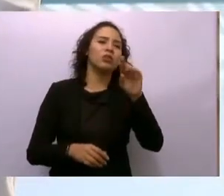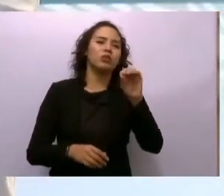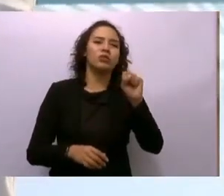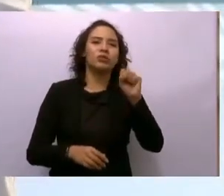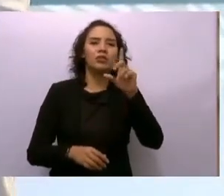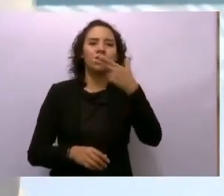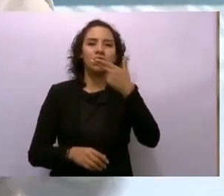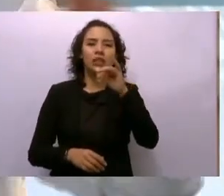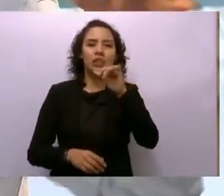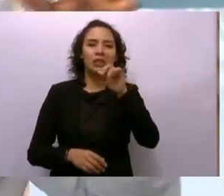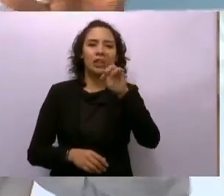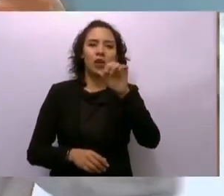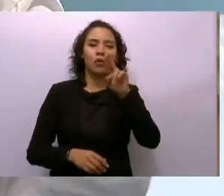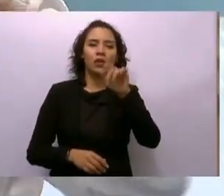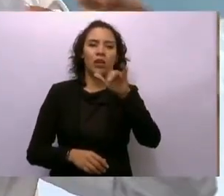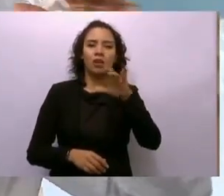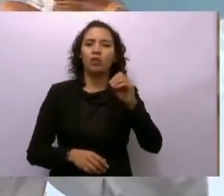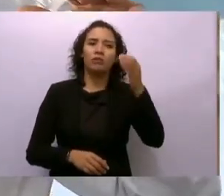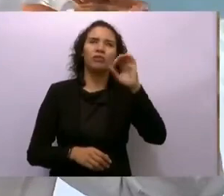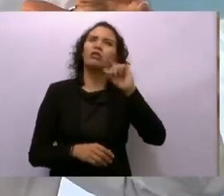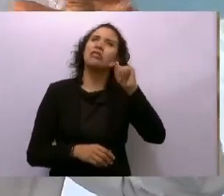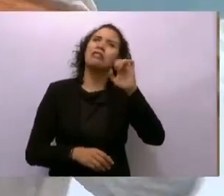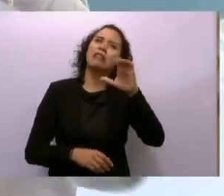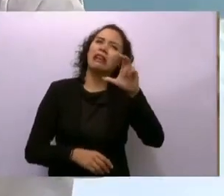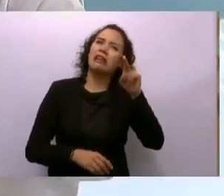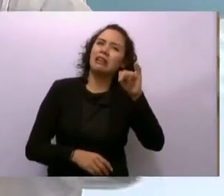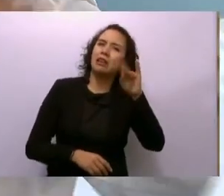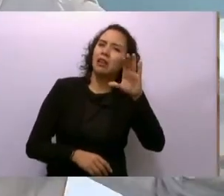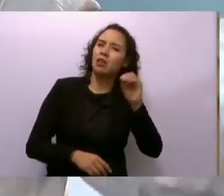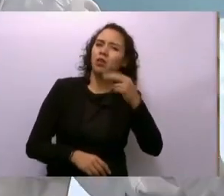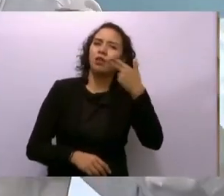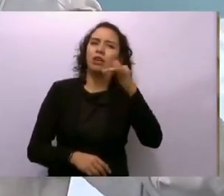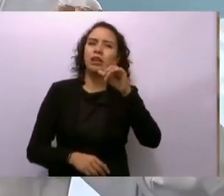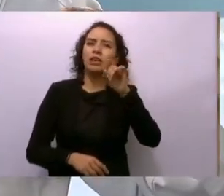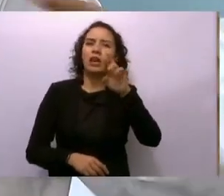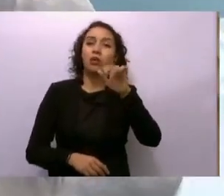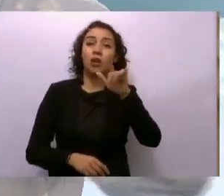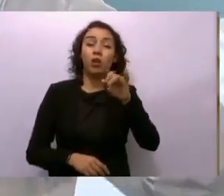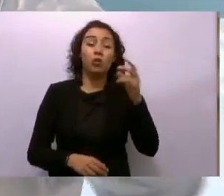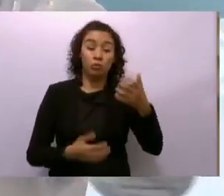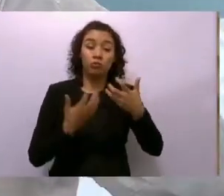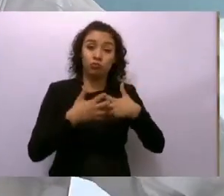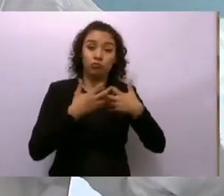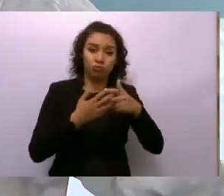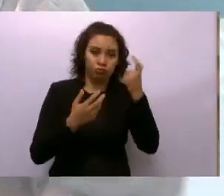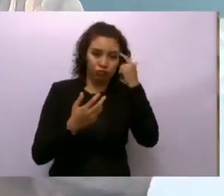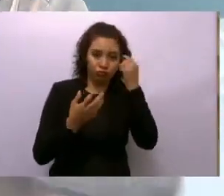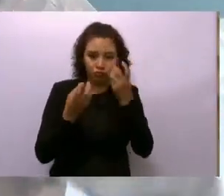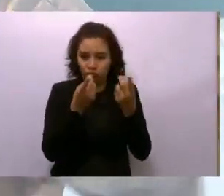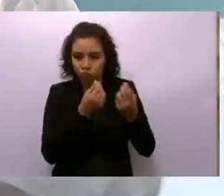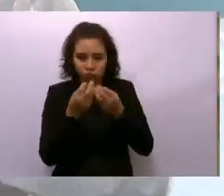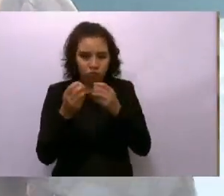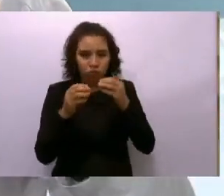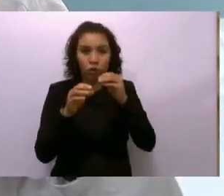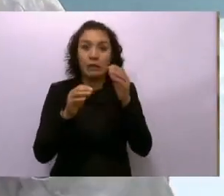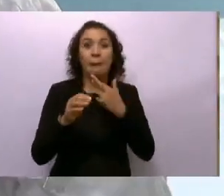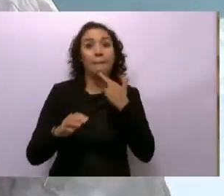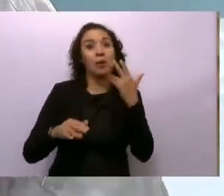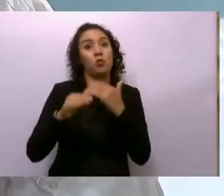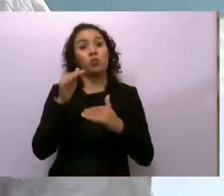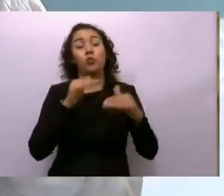un técnico hidráulico de primera, de lo mejor de México y de los mejores del